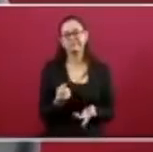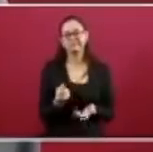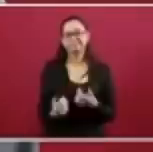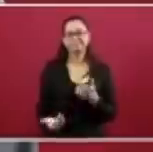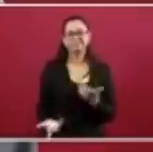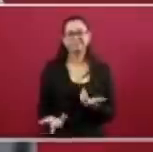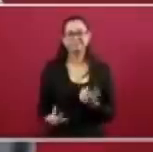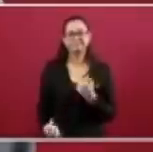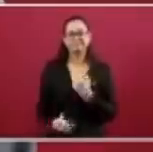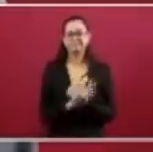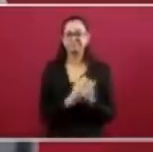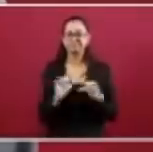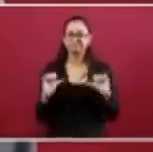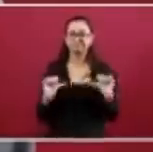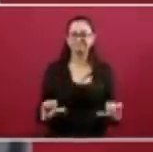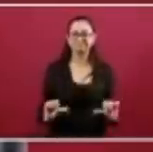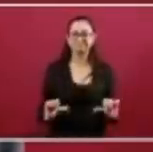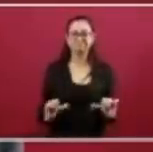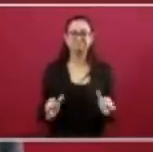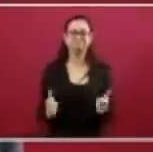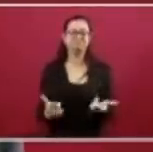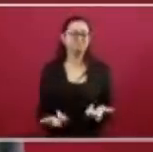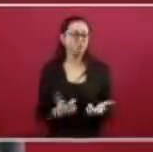se han celebrado contratos